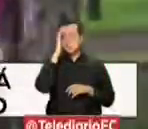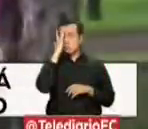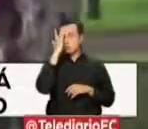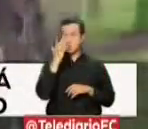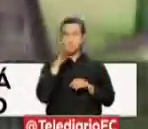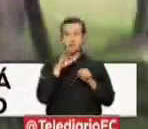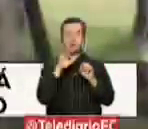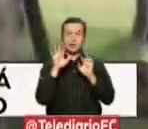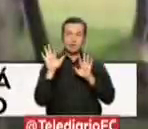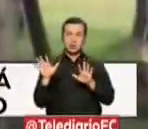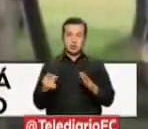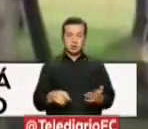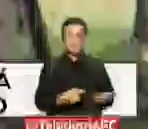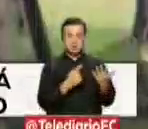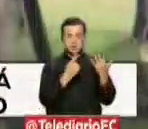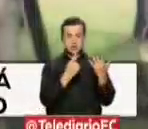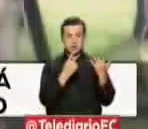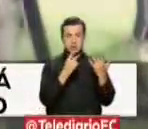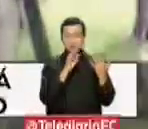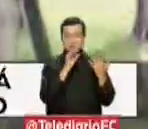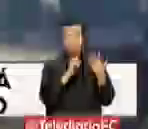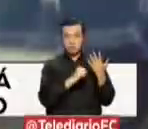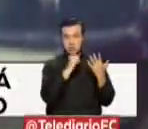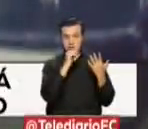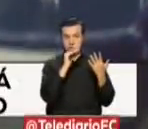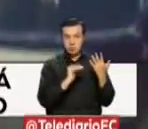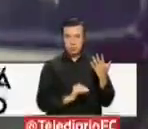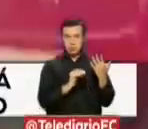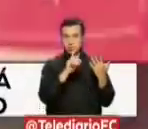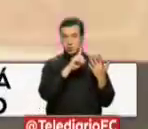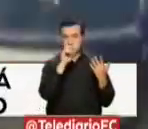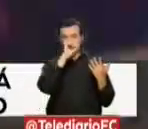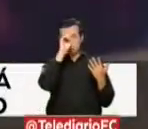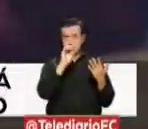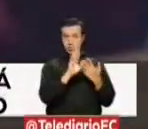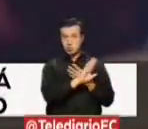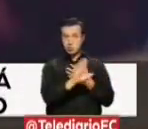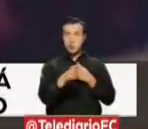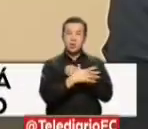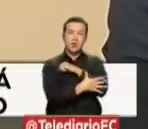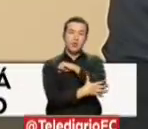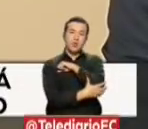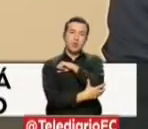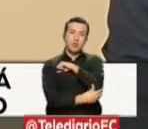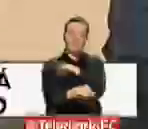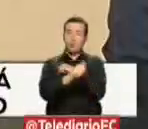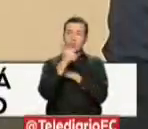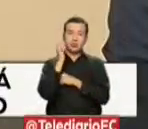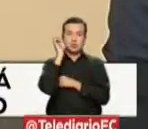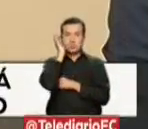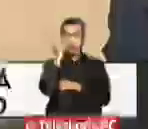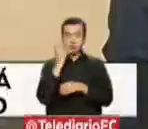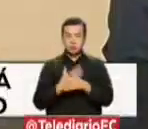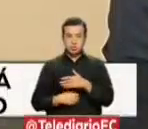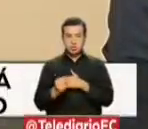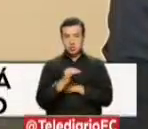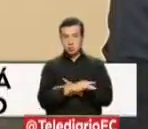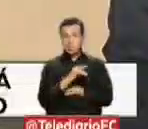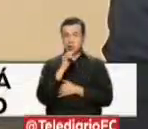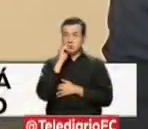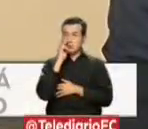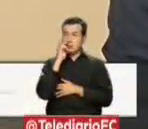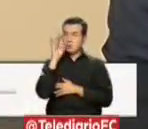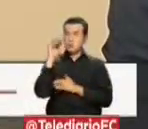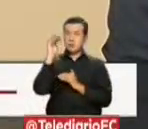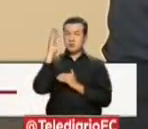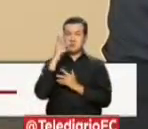pues 6 de cada 10 tienen menos de 19 años y el 100% son pobres. Otras mujeres que abortamos de otras clases sociales y de otros